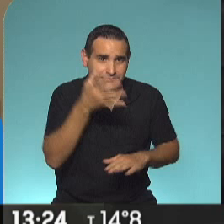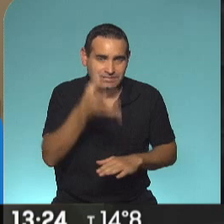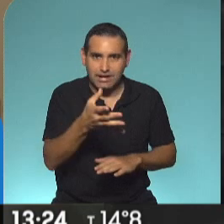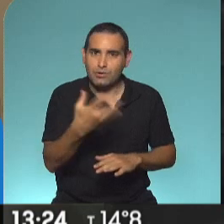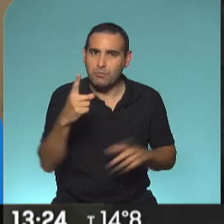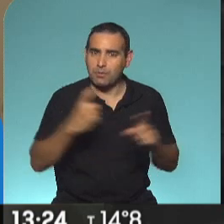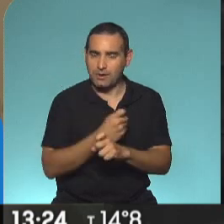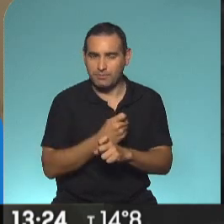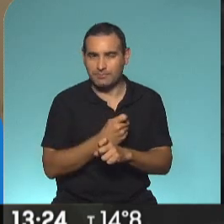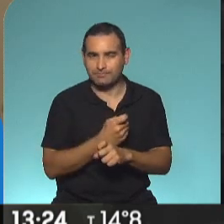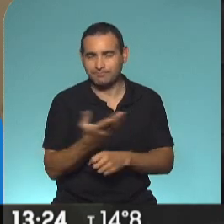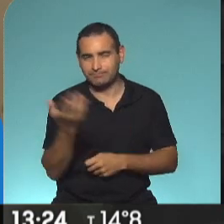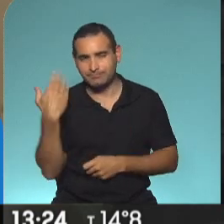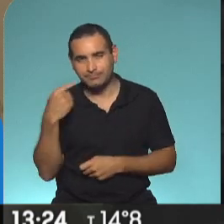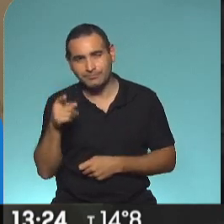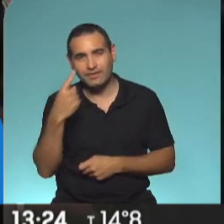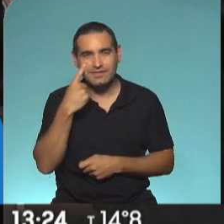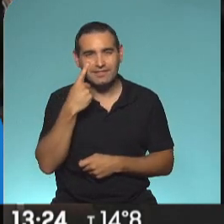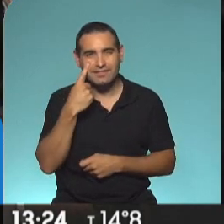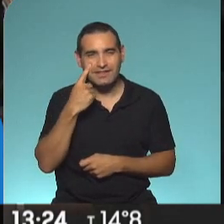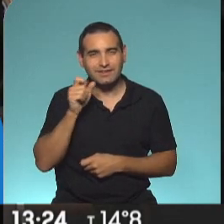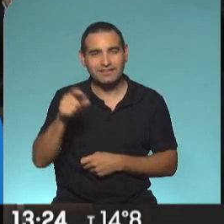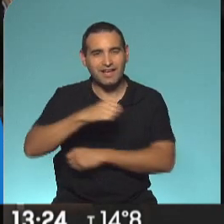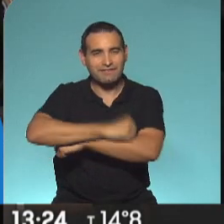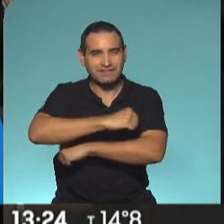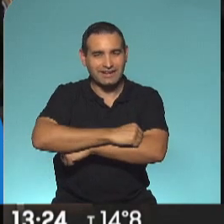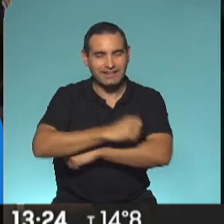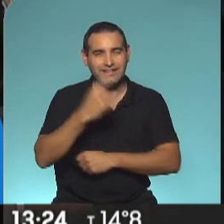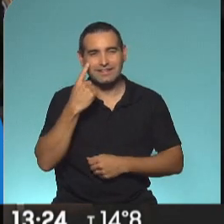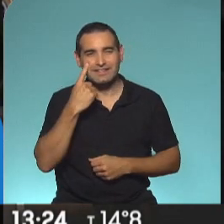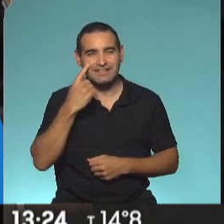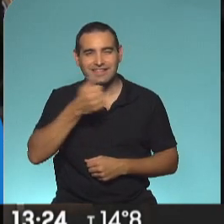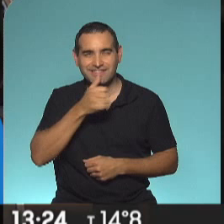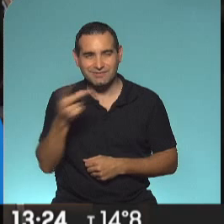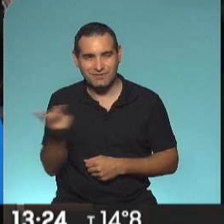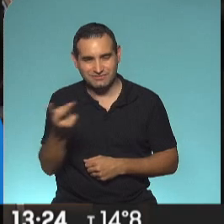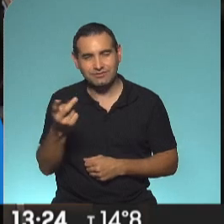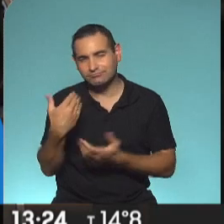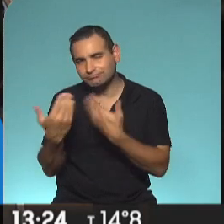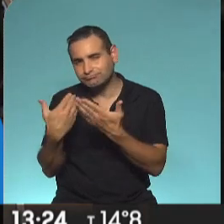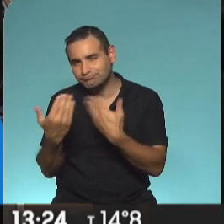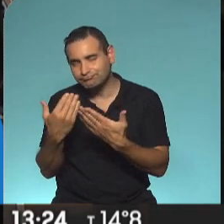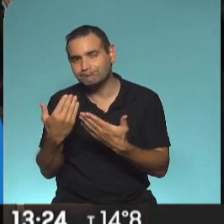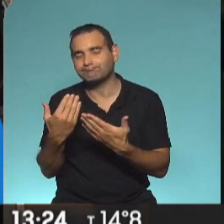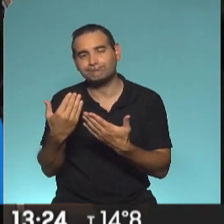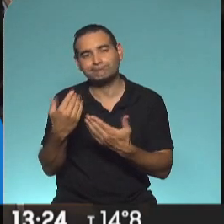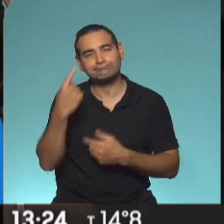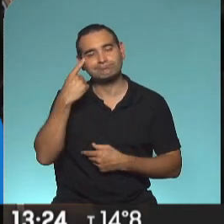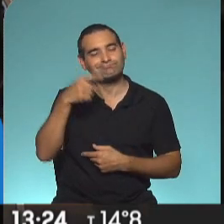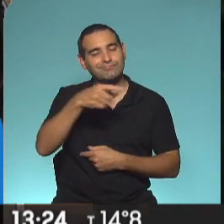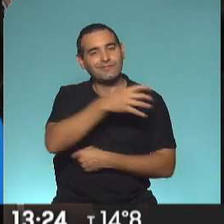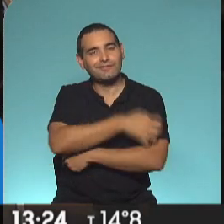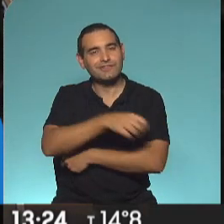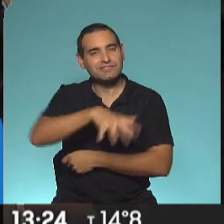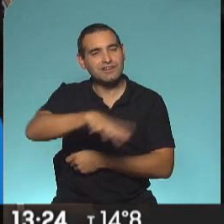Recién hablábamos con el intendente de Avellaneda y la intendenta de Quilmes, y veíamos la suerte de ese barrio